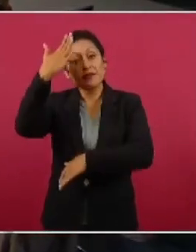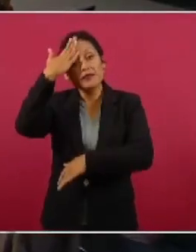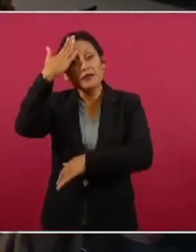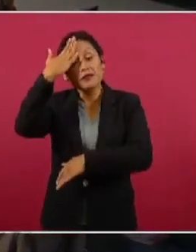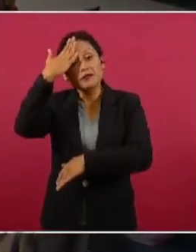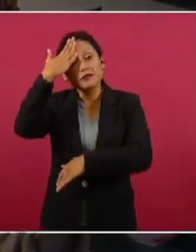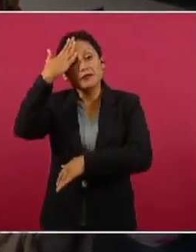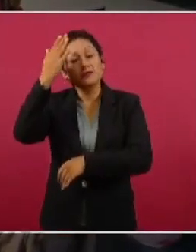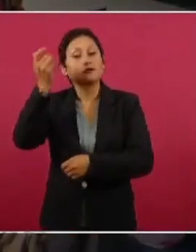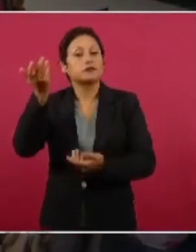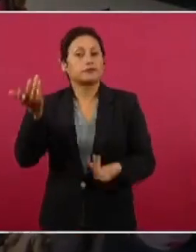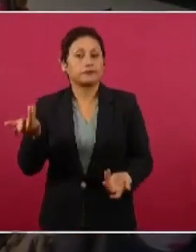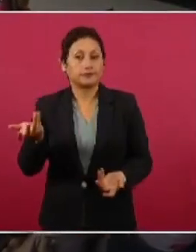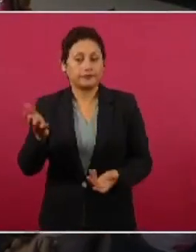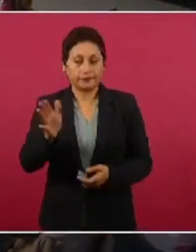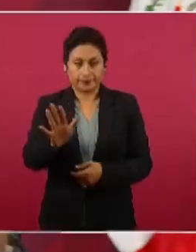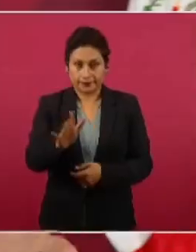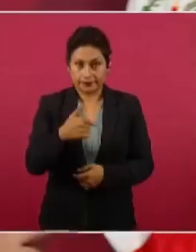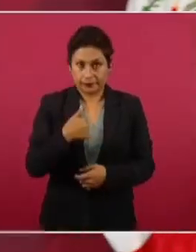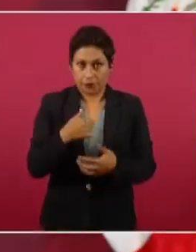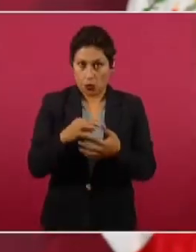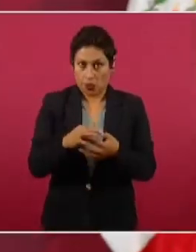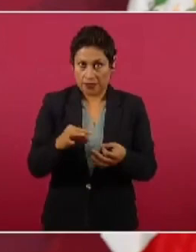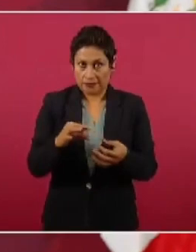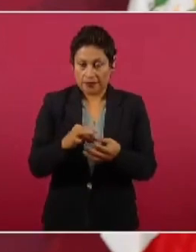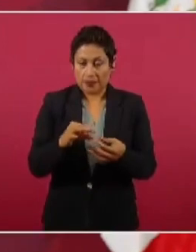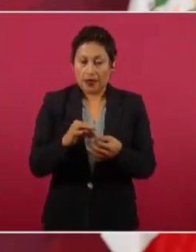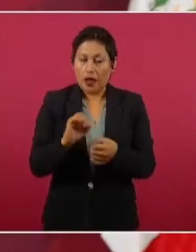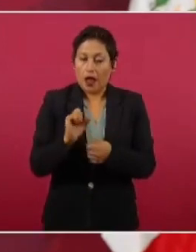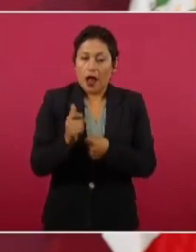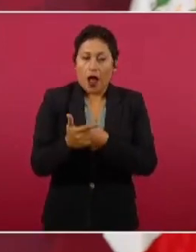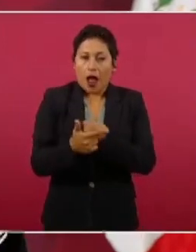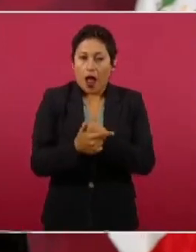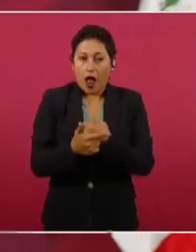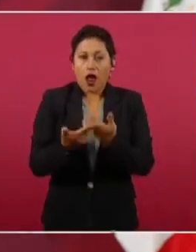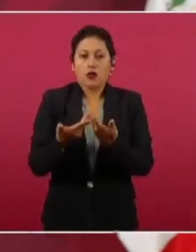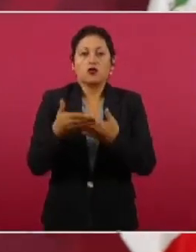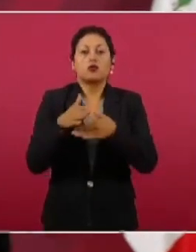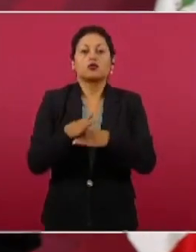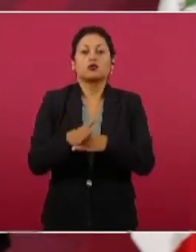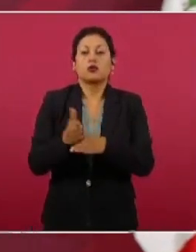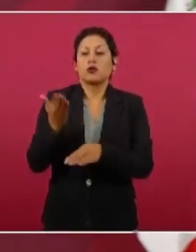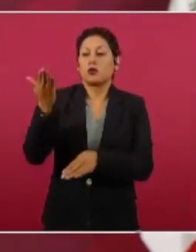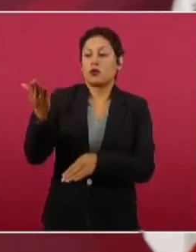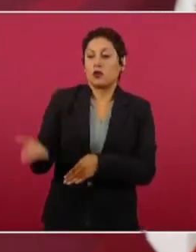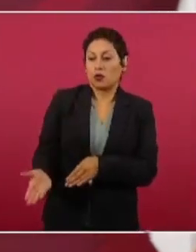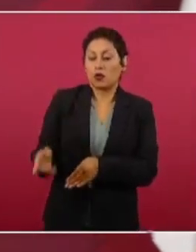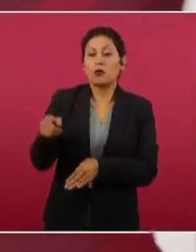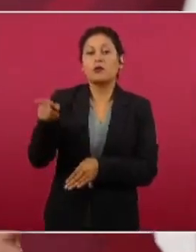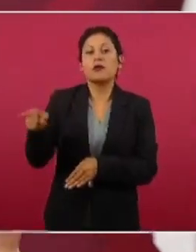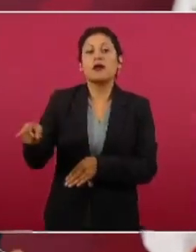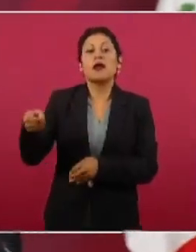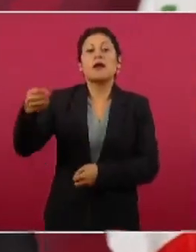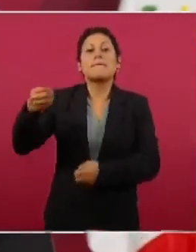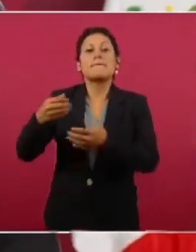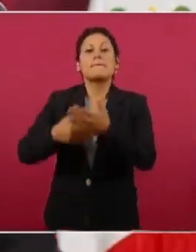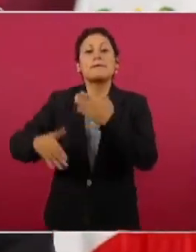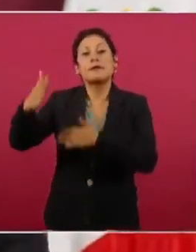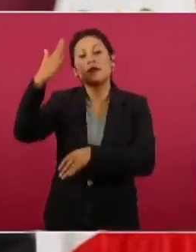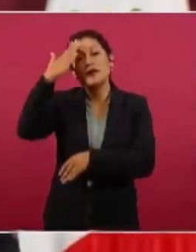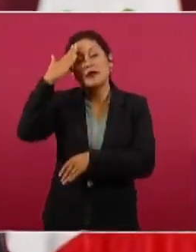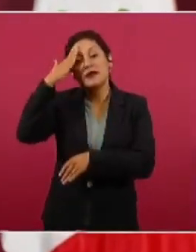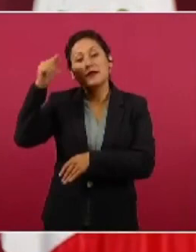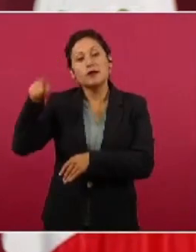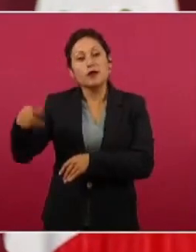les cuento algo de un ministro de la Corte, del que llegó a ser presidente de la Corte en la época de